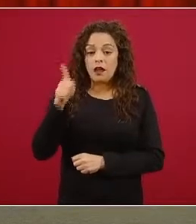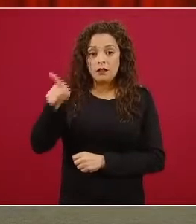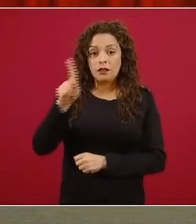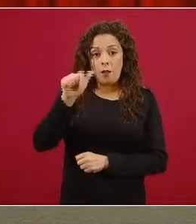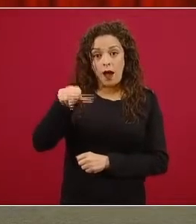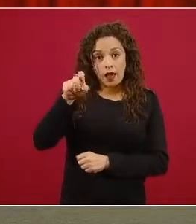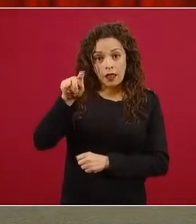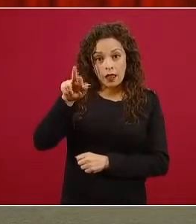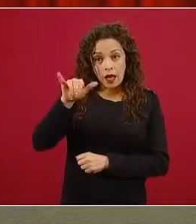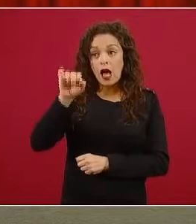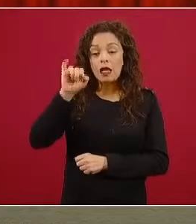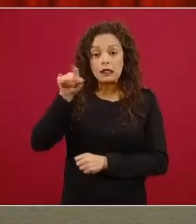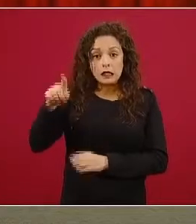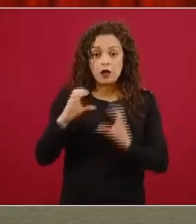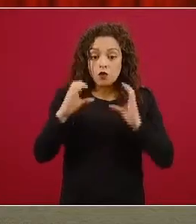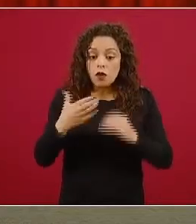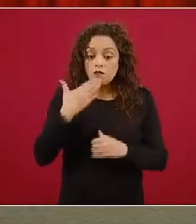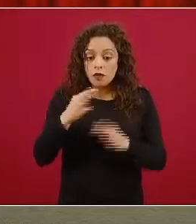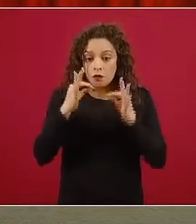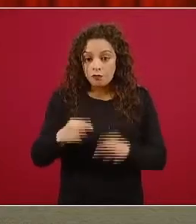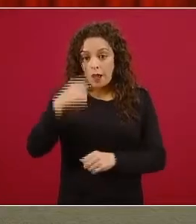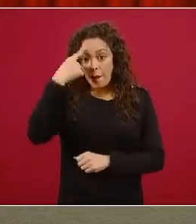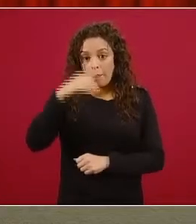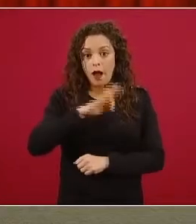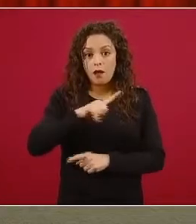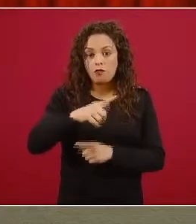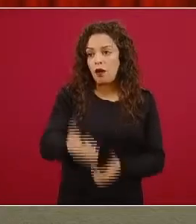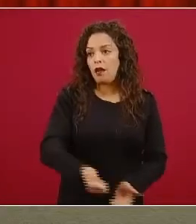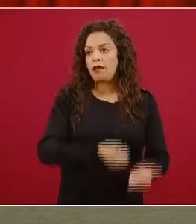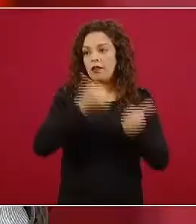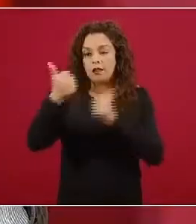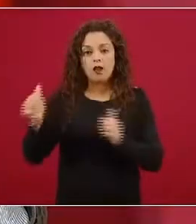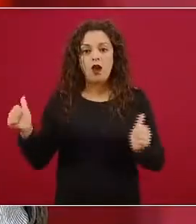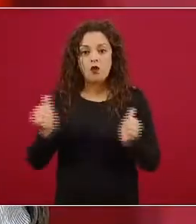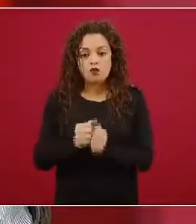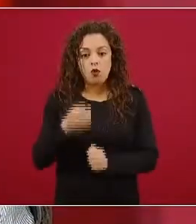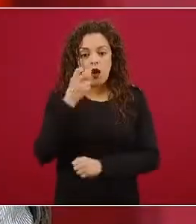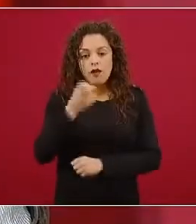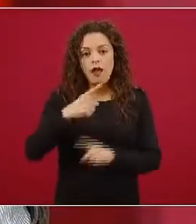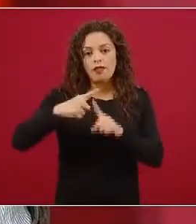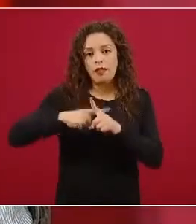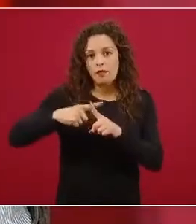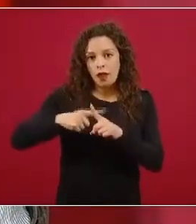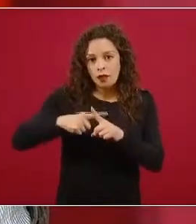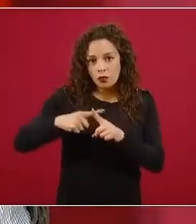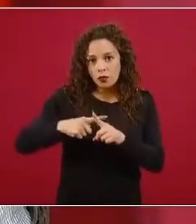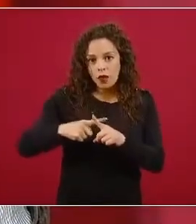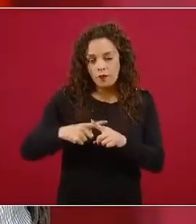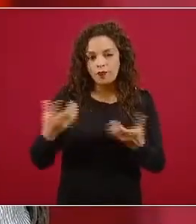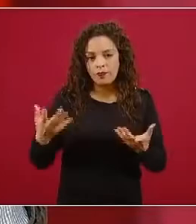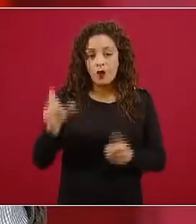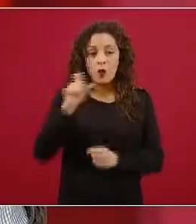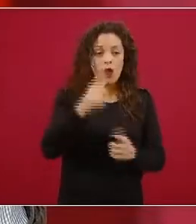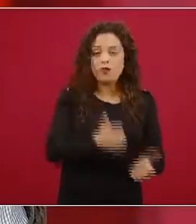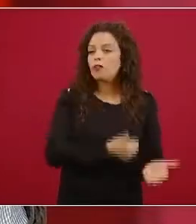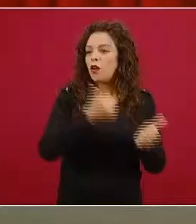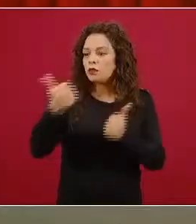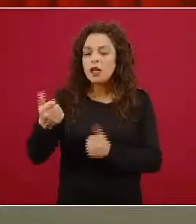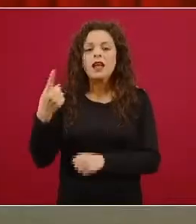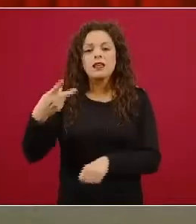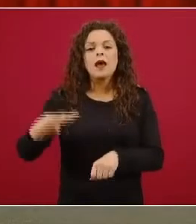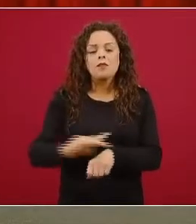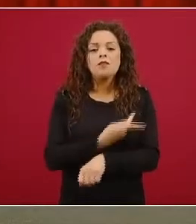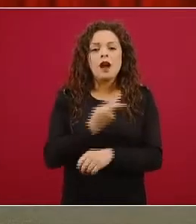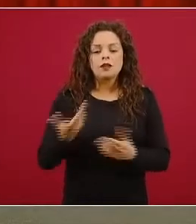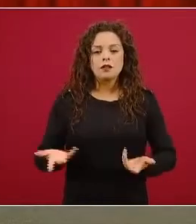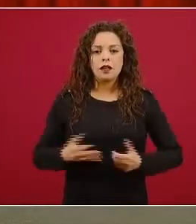todas las previsiones para que esta muestra llegue en esa red de frío. ¿Qué pasa? A veces en el traslado, dado que la mayoría de esto se hace por